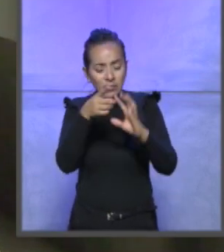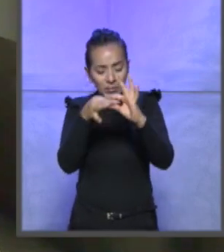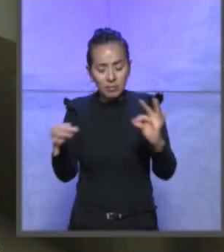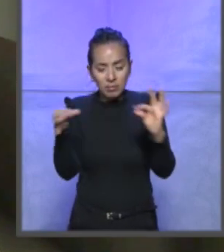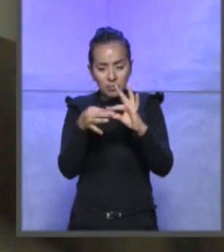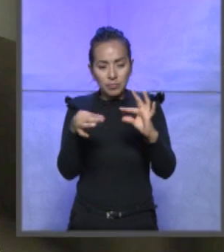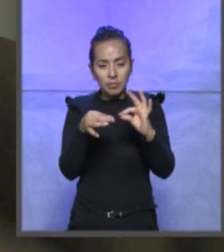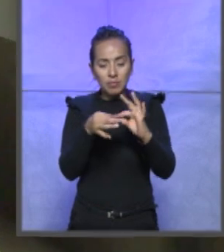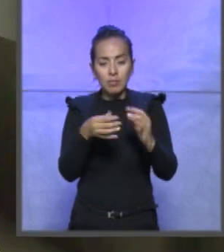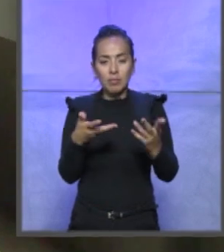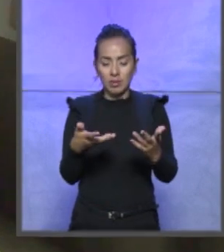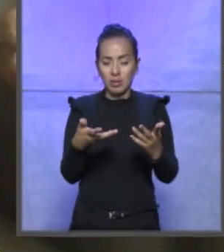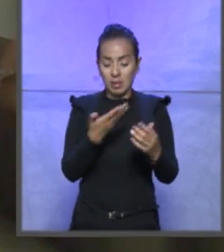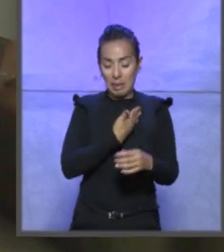comentaba